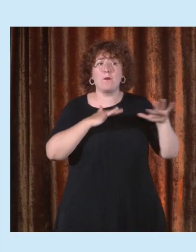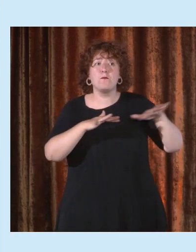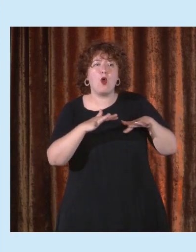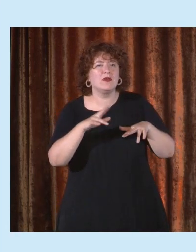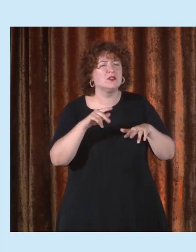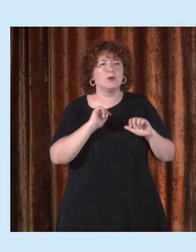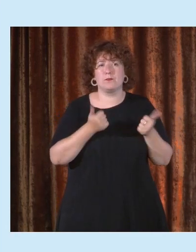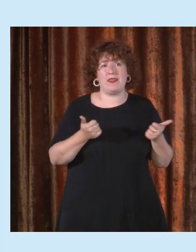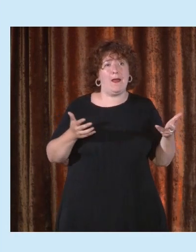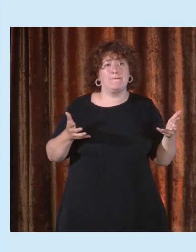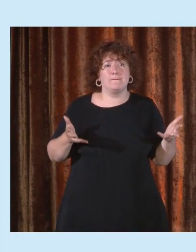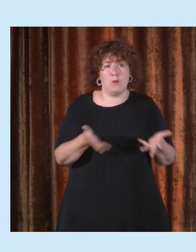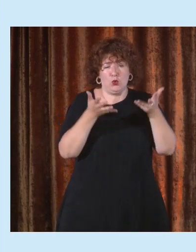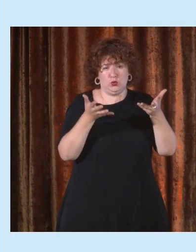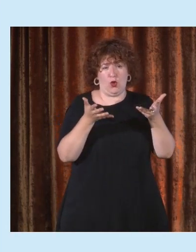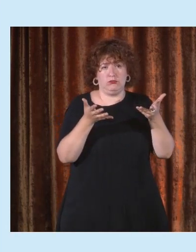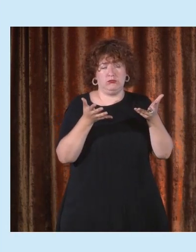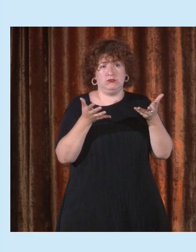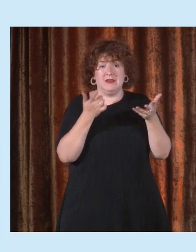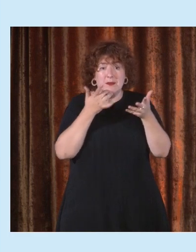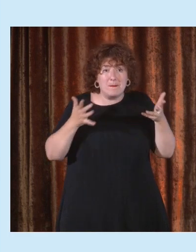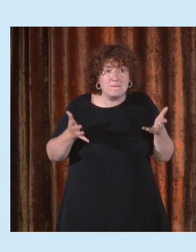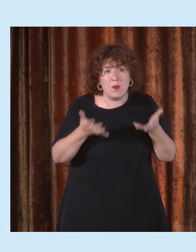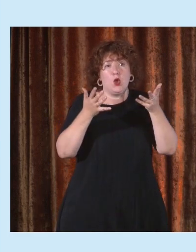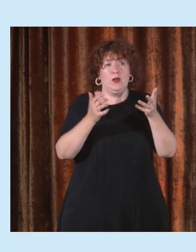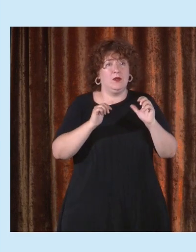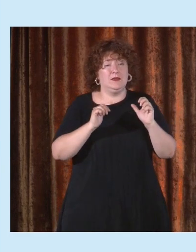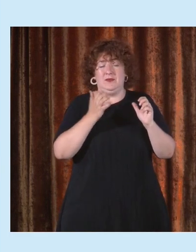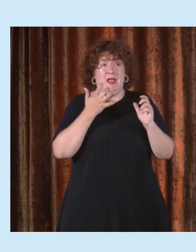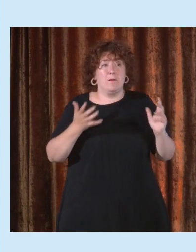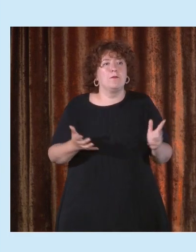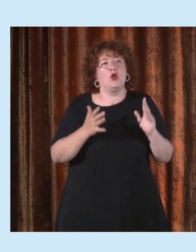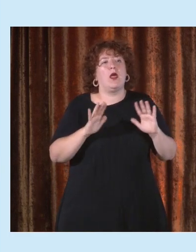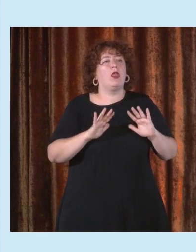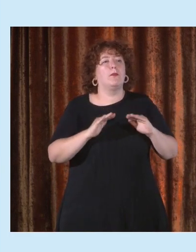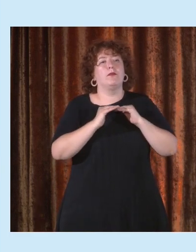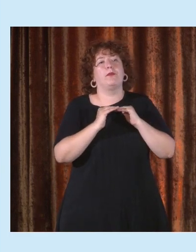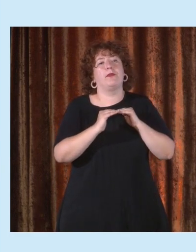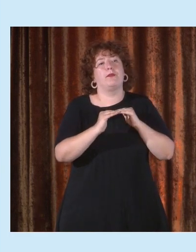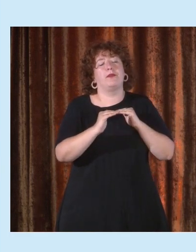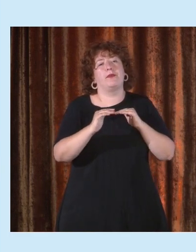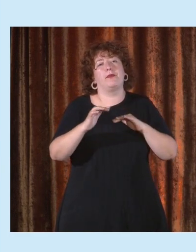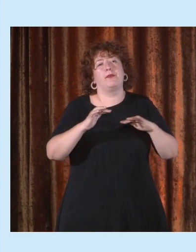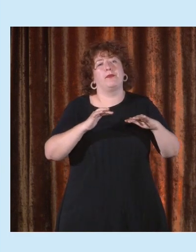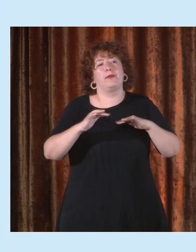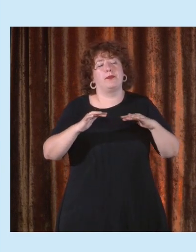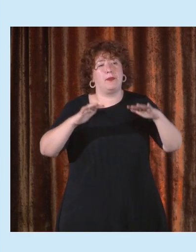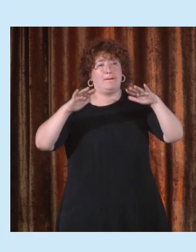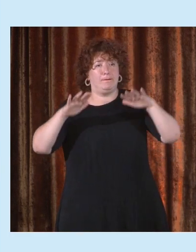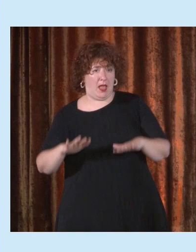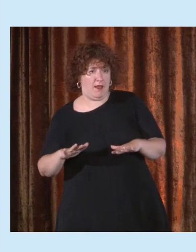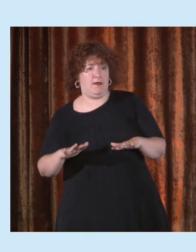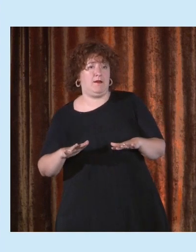movimientos empiezan con un impulso. Y si ese impulso no se renueva, pues el movimiento se convierte en parada.